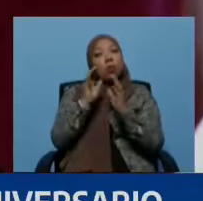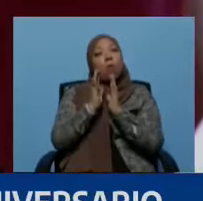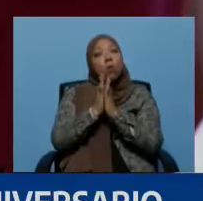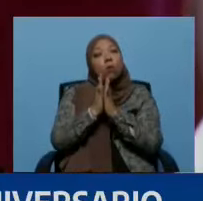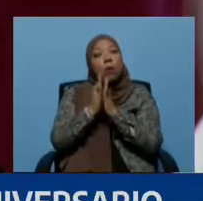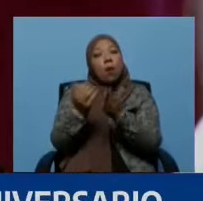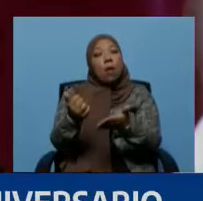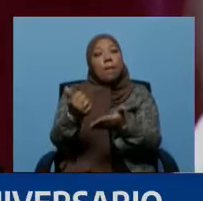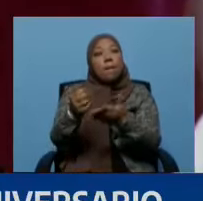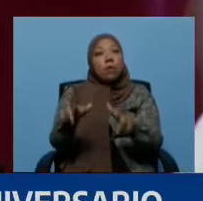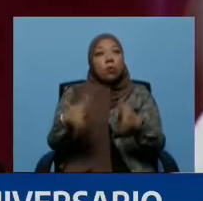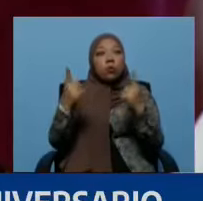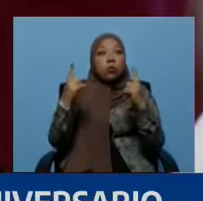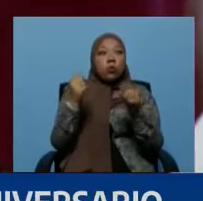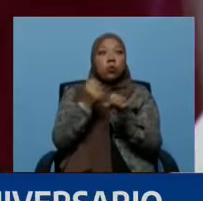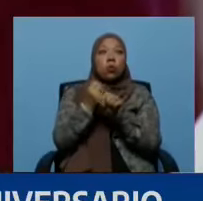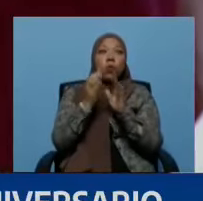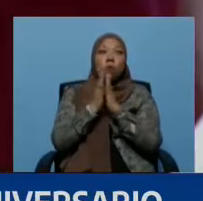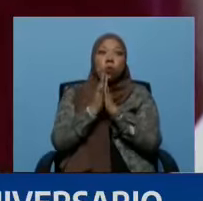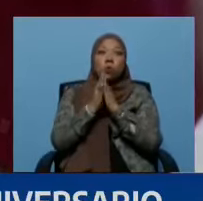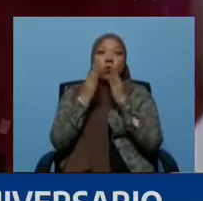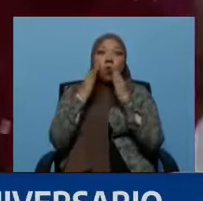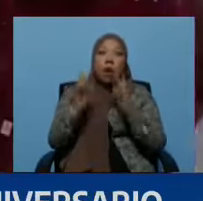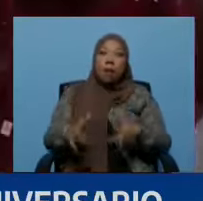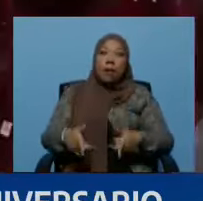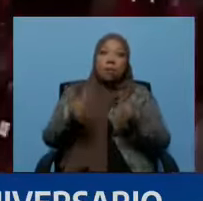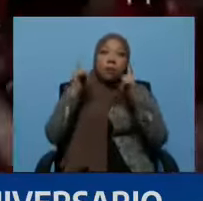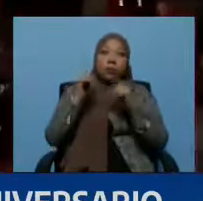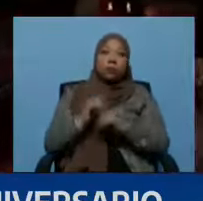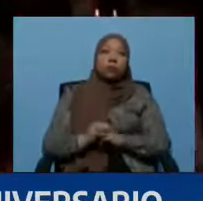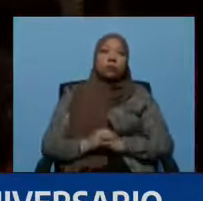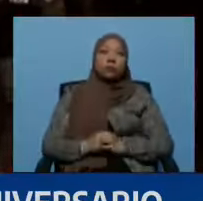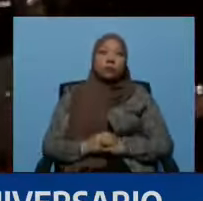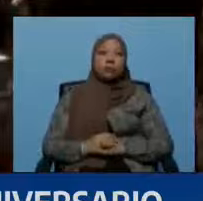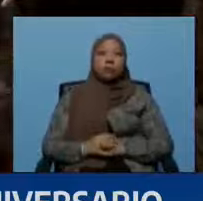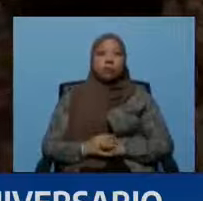para recibir la siguiente condecoración. Autorizado.